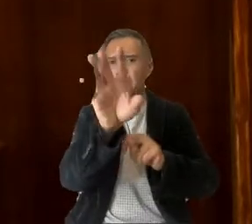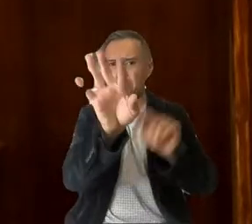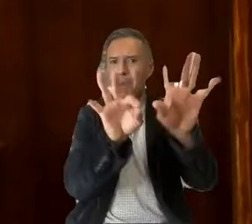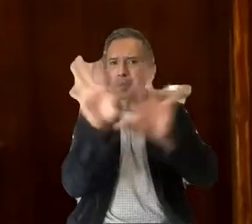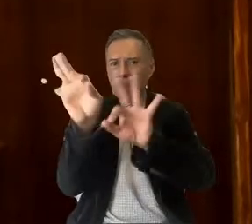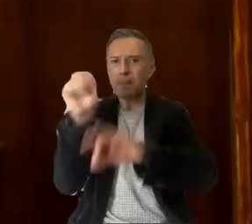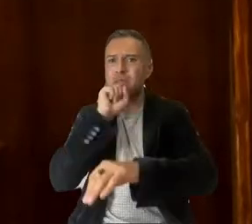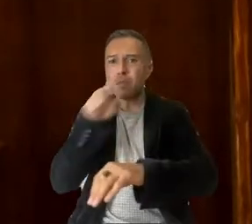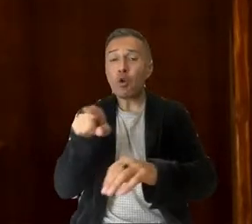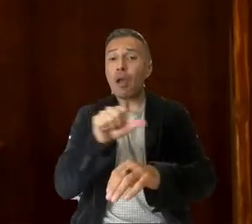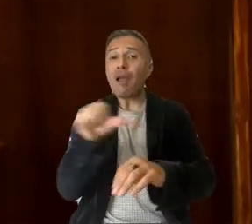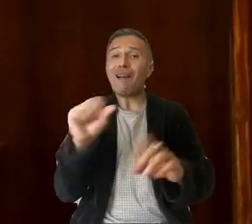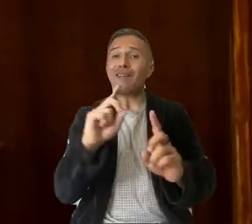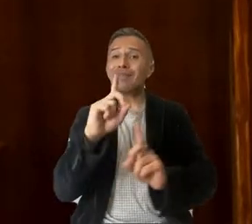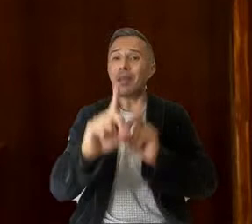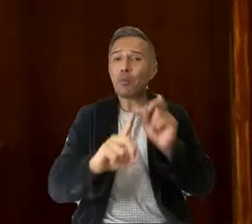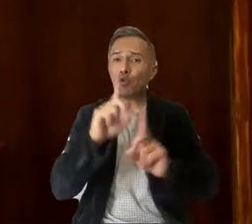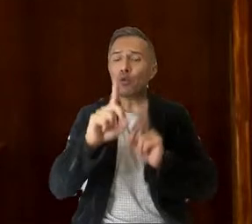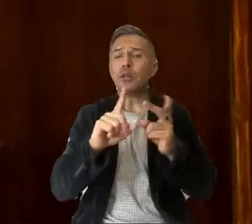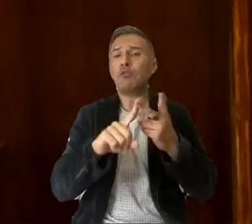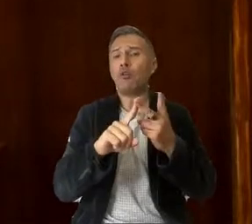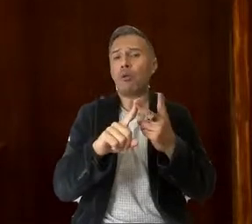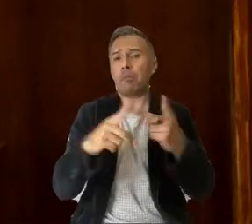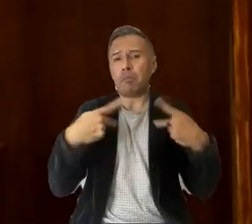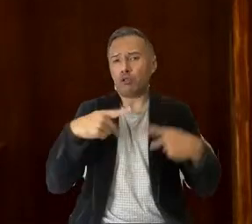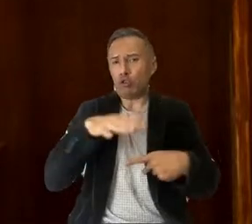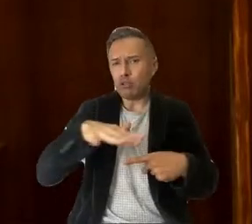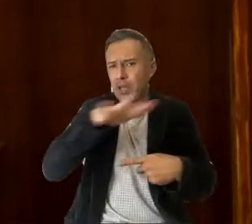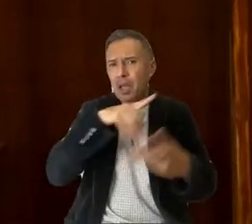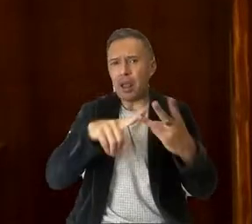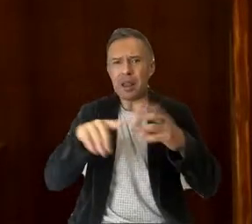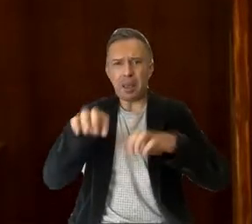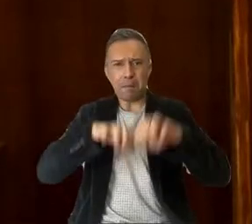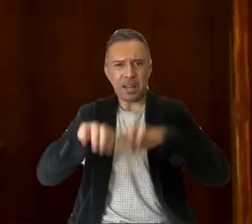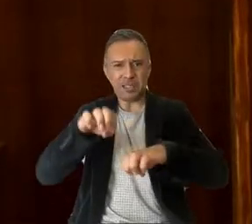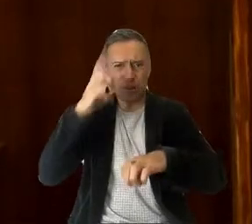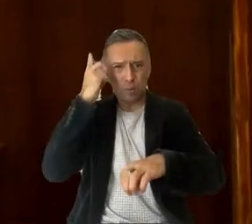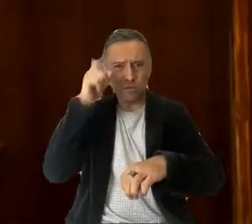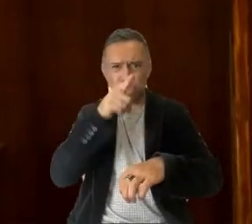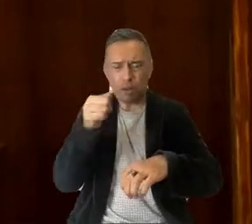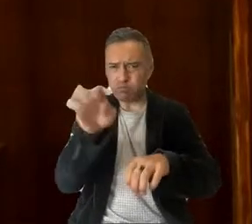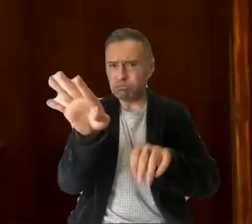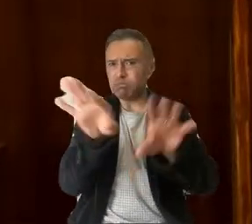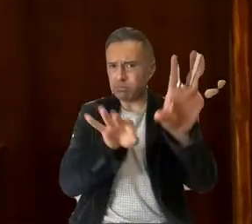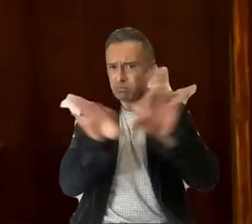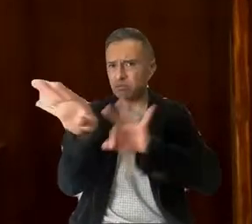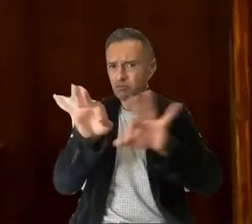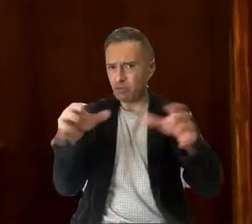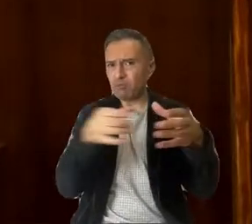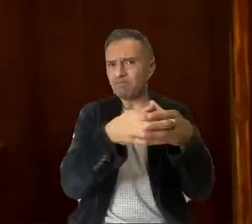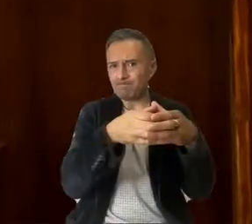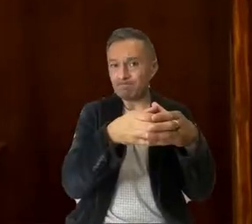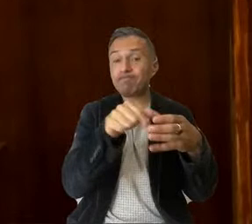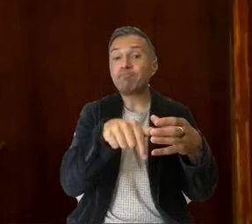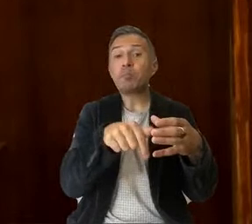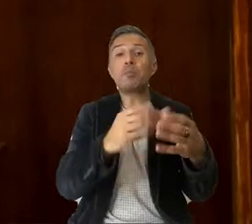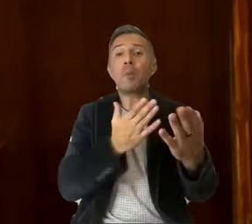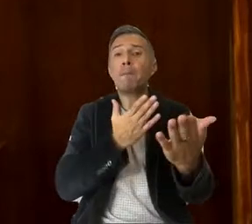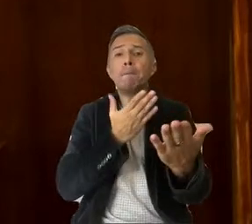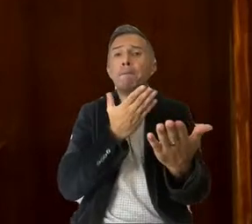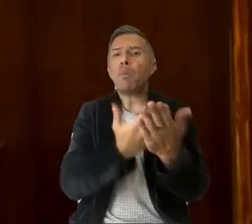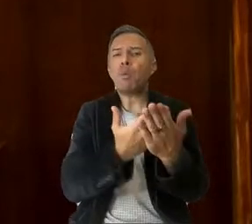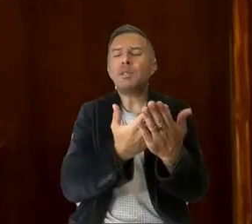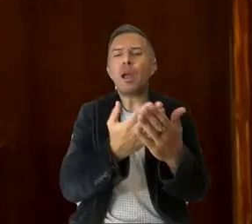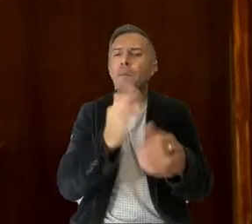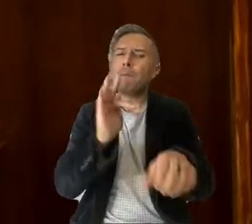del sector deportivo, social y empresarial. Entre las propuestas que más destacan y con mayor